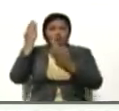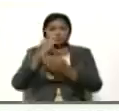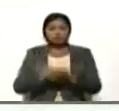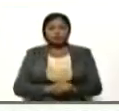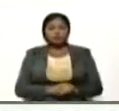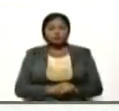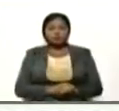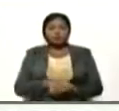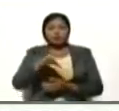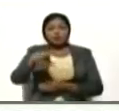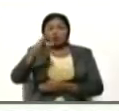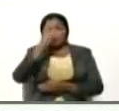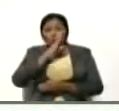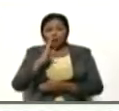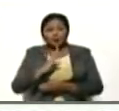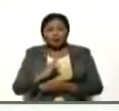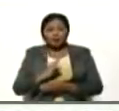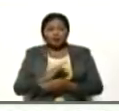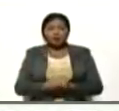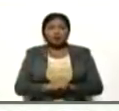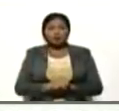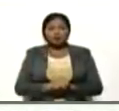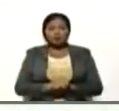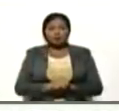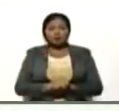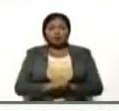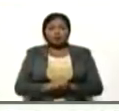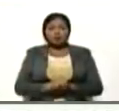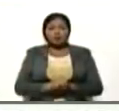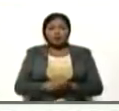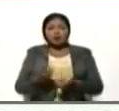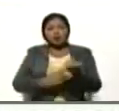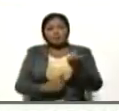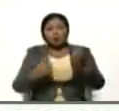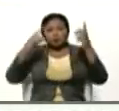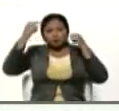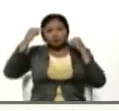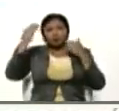Para el estado Barinas nuestro candidato es Argenis Chávez, aquí presente.